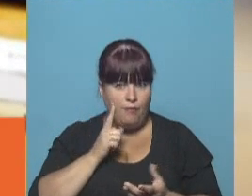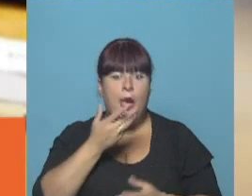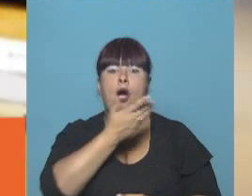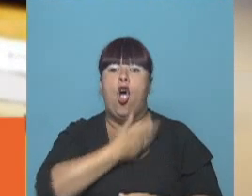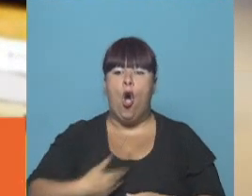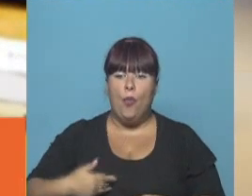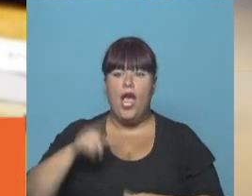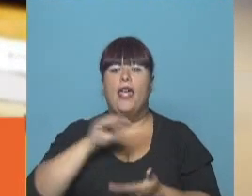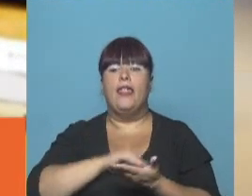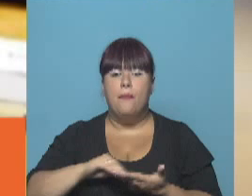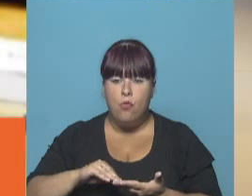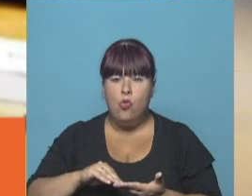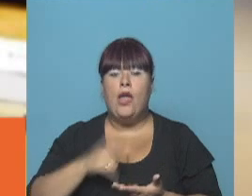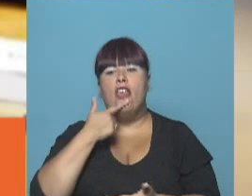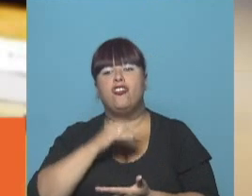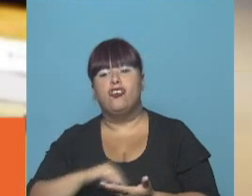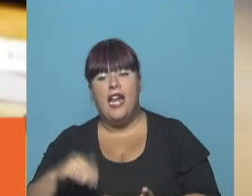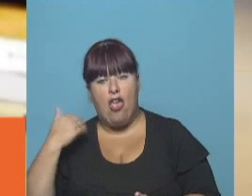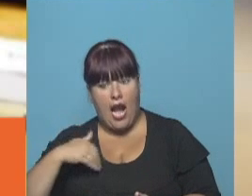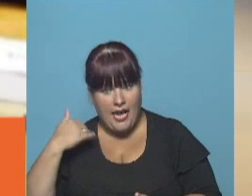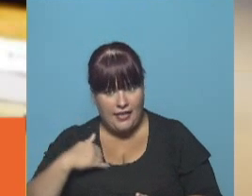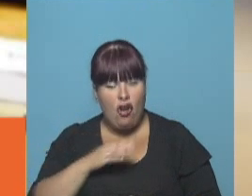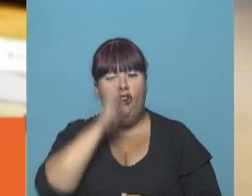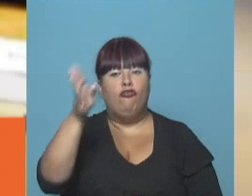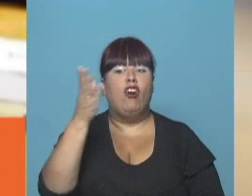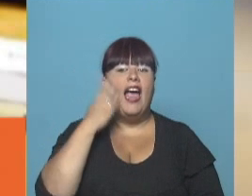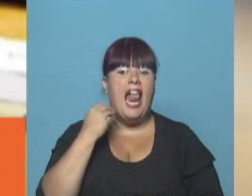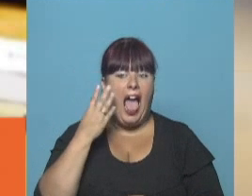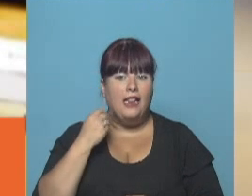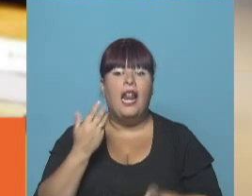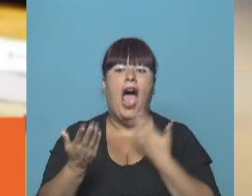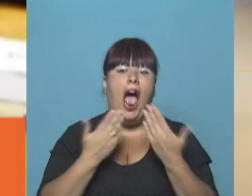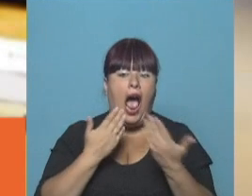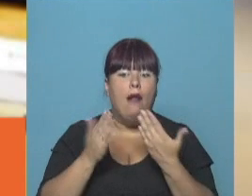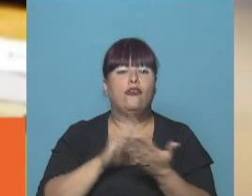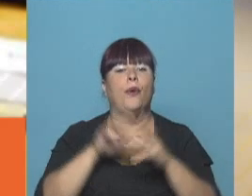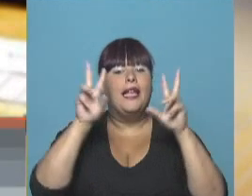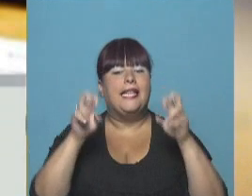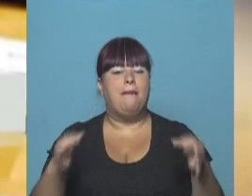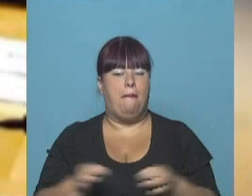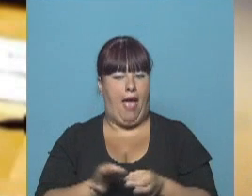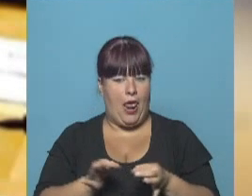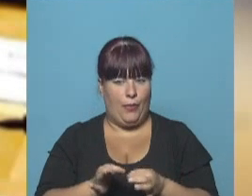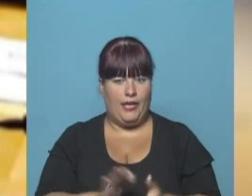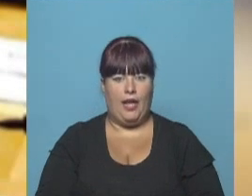argentinos diputados y senadores argentinos en inglaterra hablaron del tema malvinas